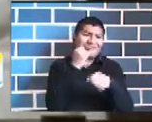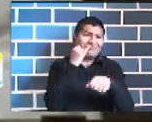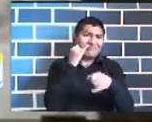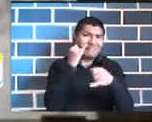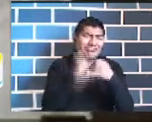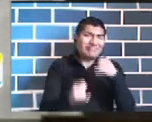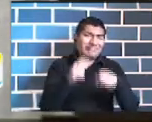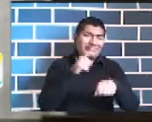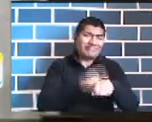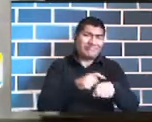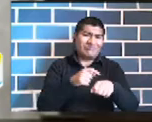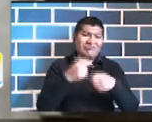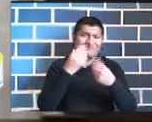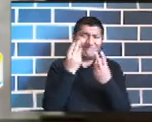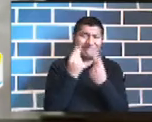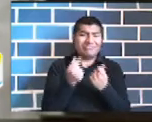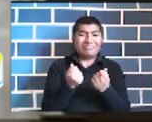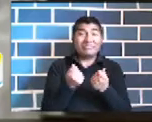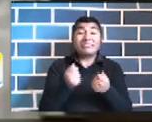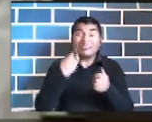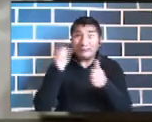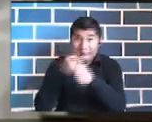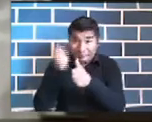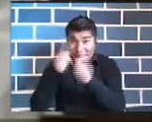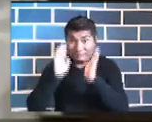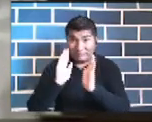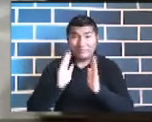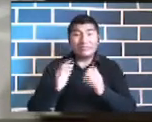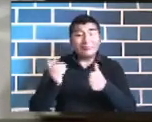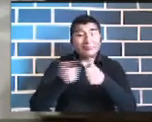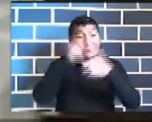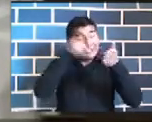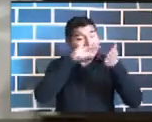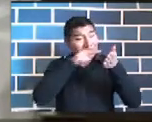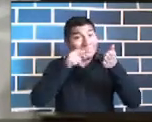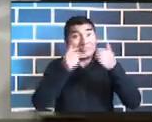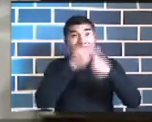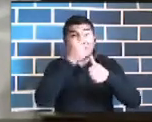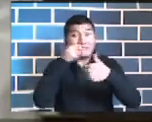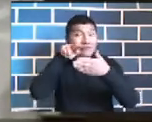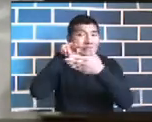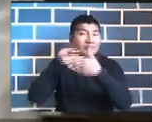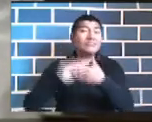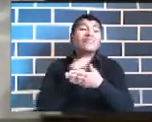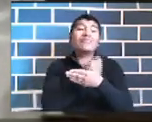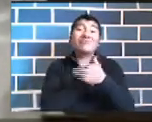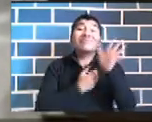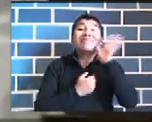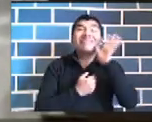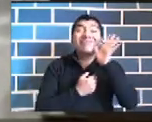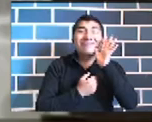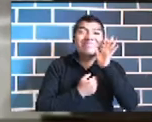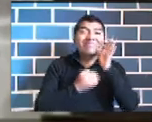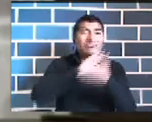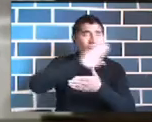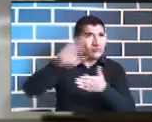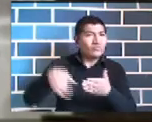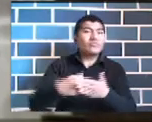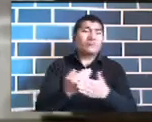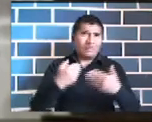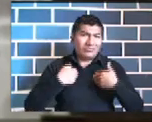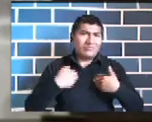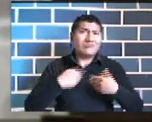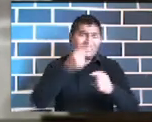Entonces, primera cosa, queridos hermanos, en torno a la primera lectura, contemplando a nuestras mamás, todos tenemos